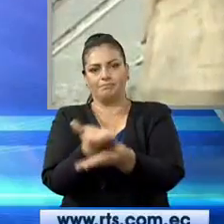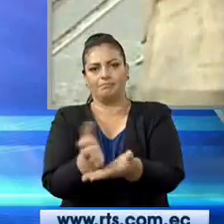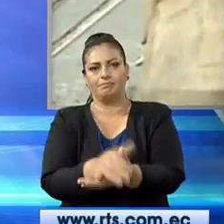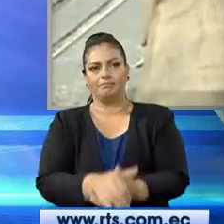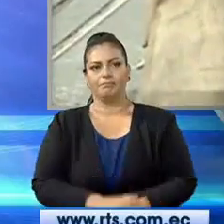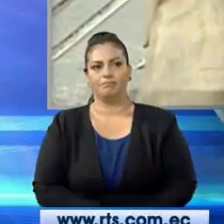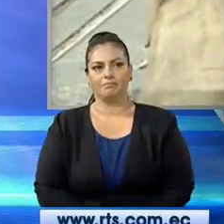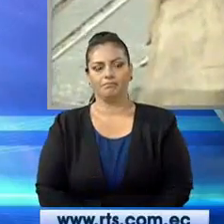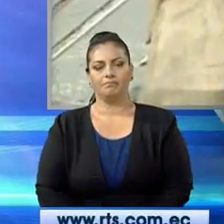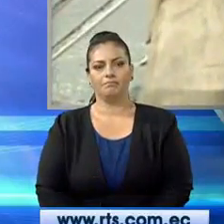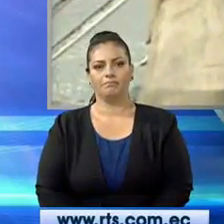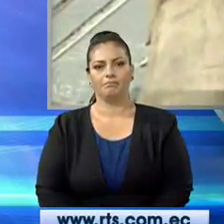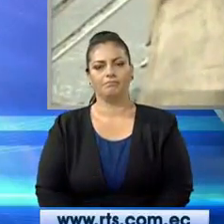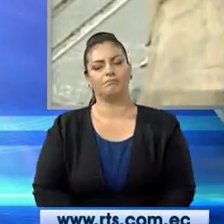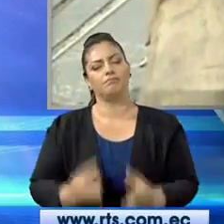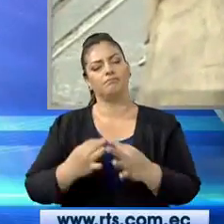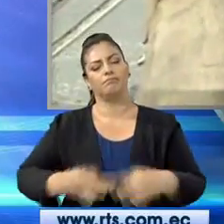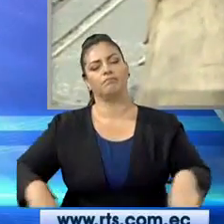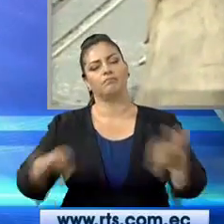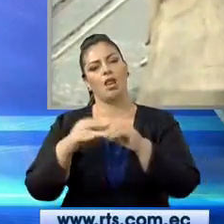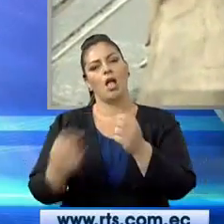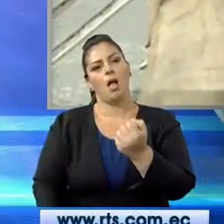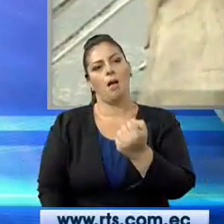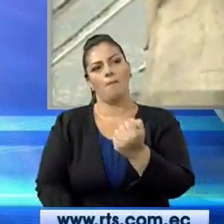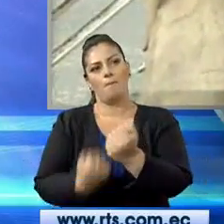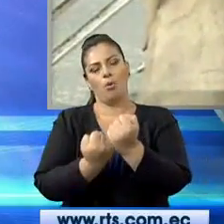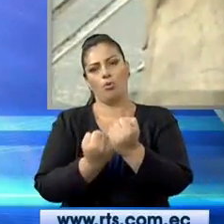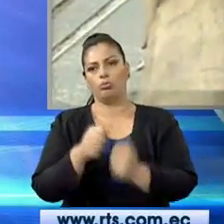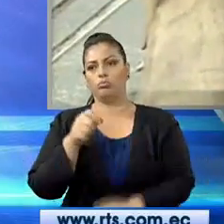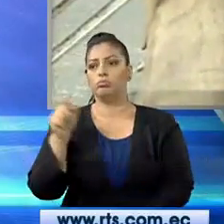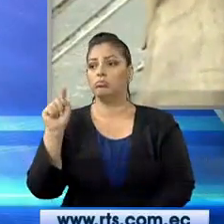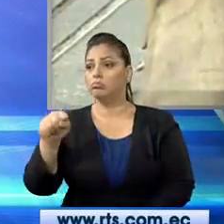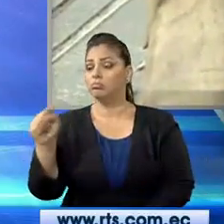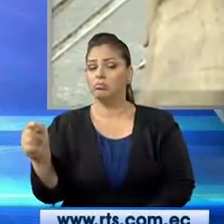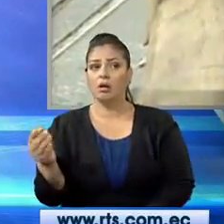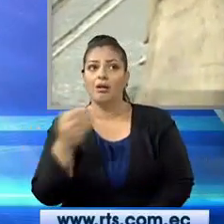temprano. Hay que colaborar, hay que ser